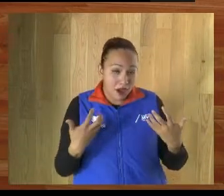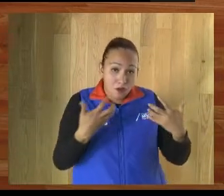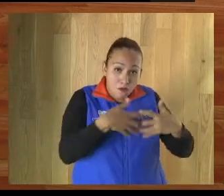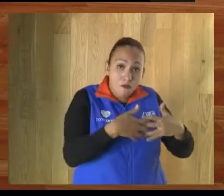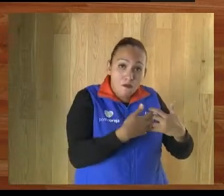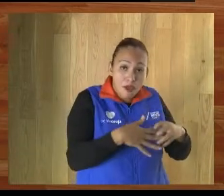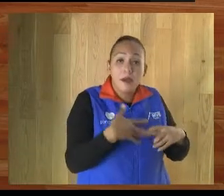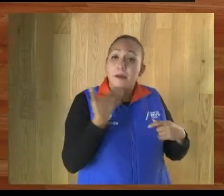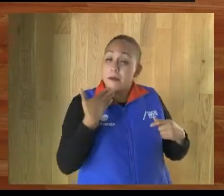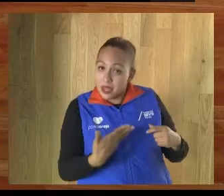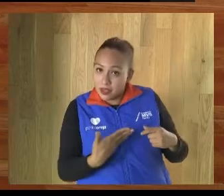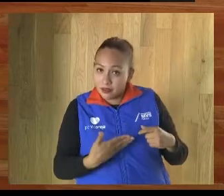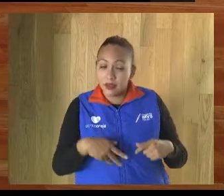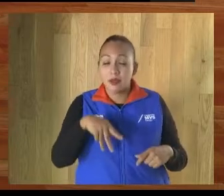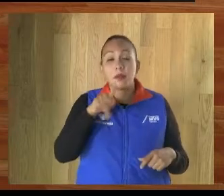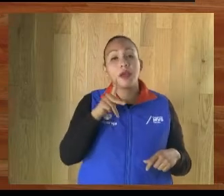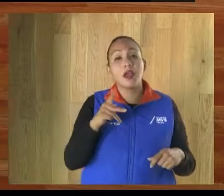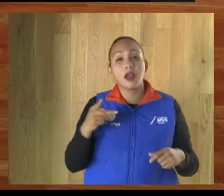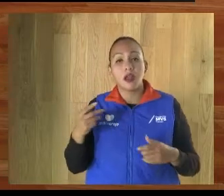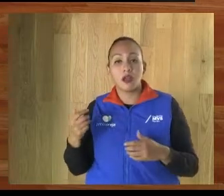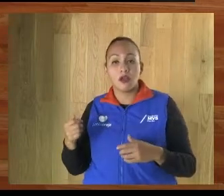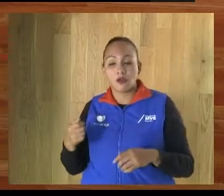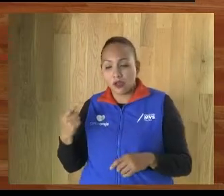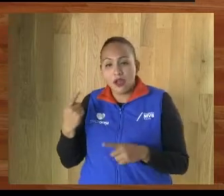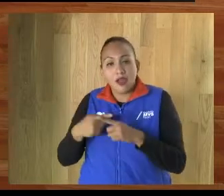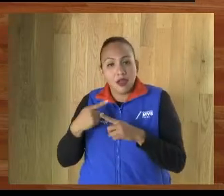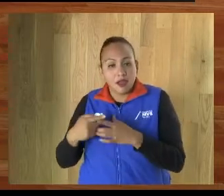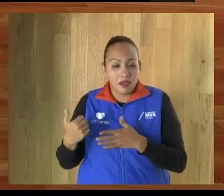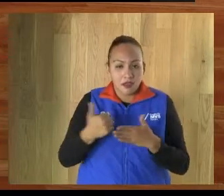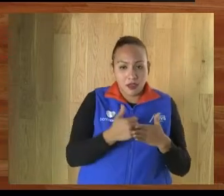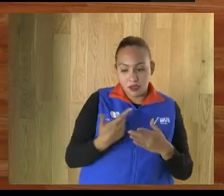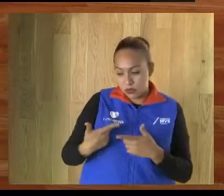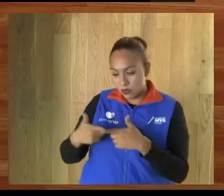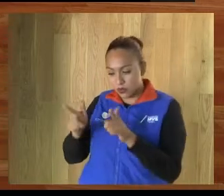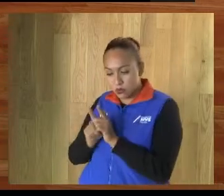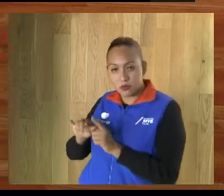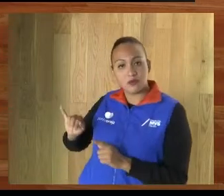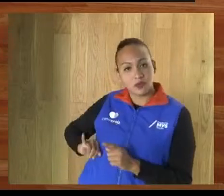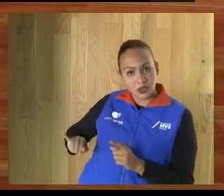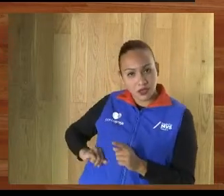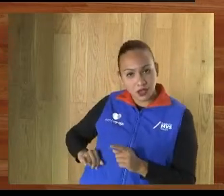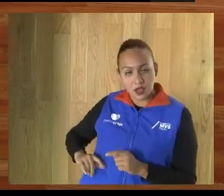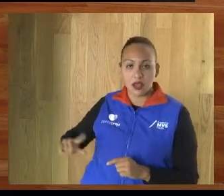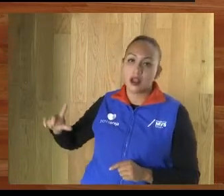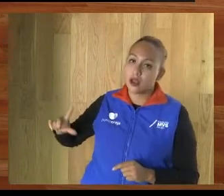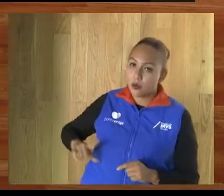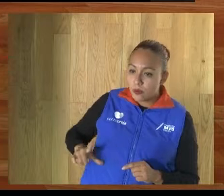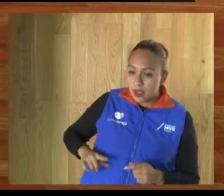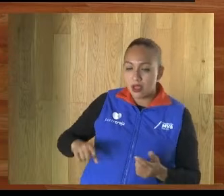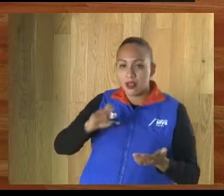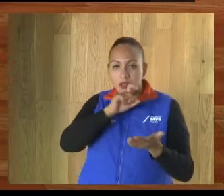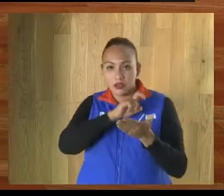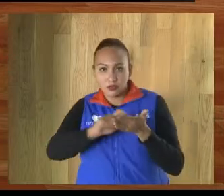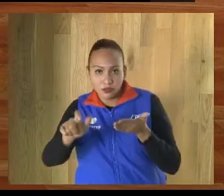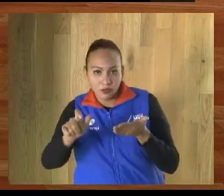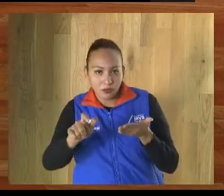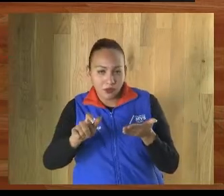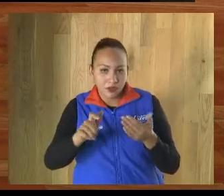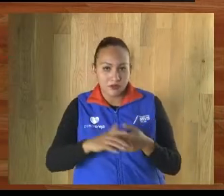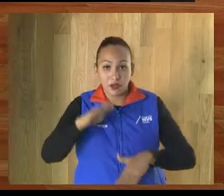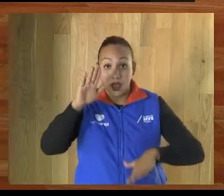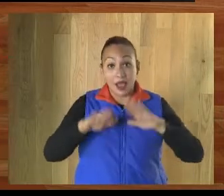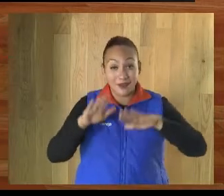depende y es influida por los grupos de interés, por el mercado, por la regulación, por las